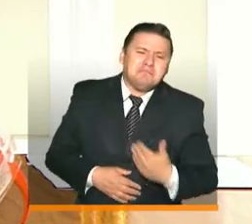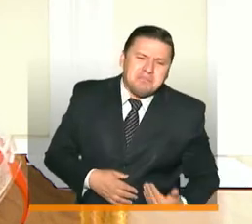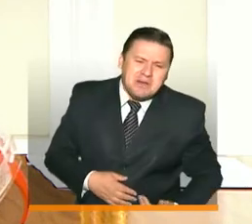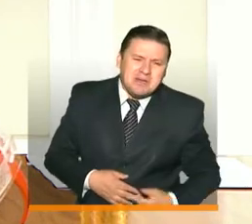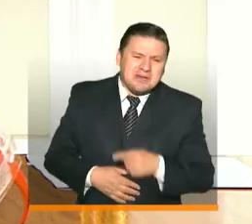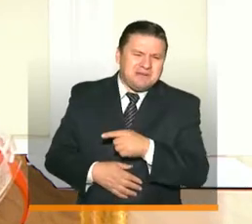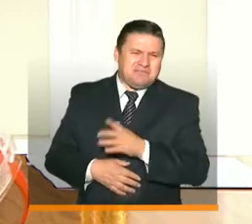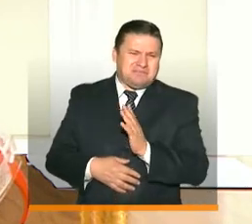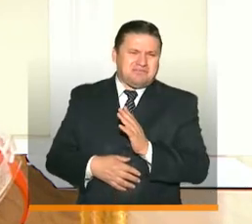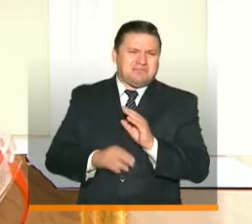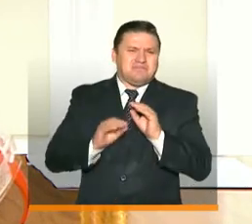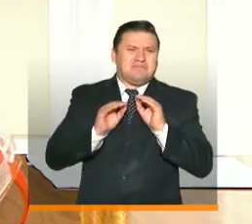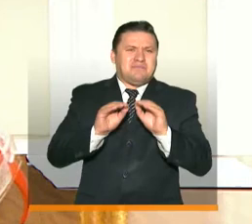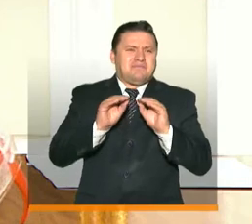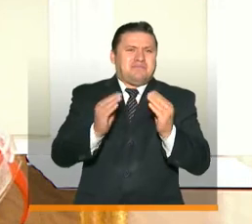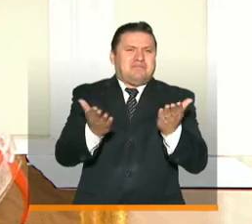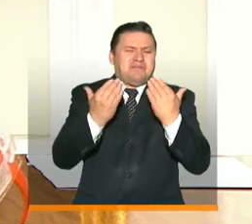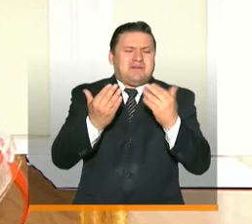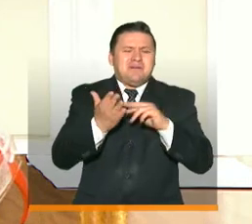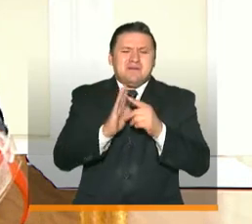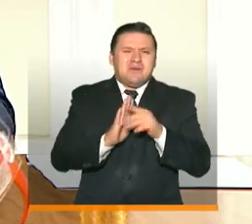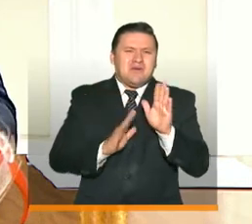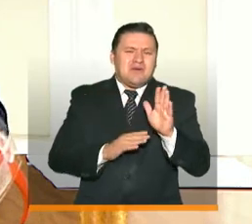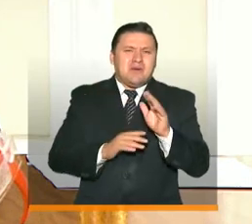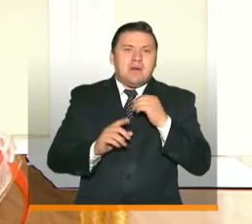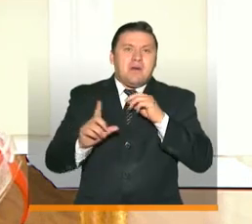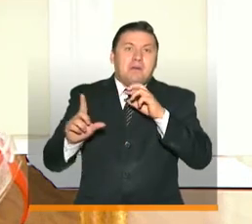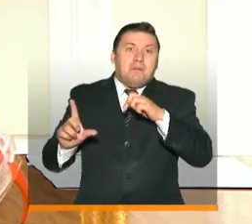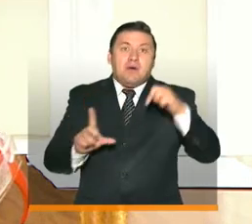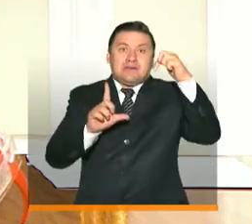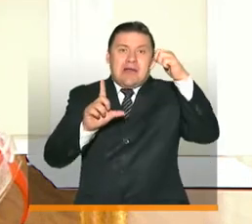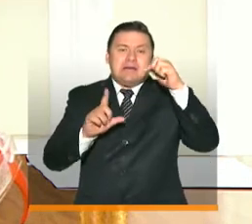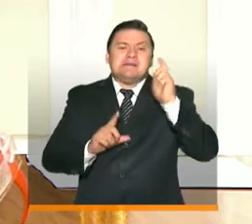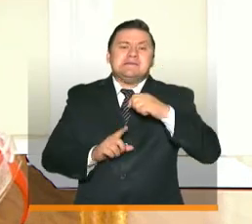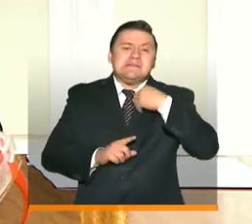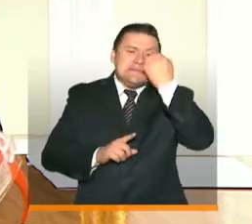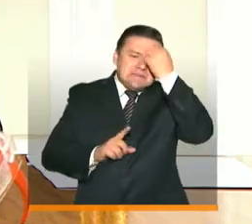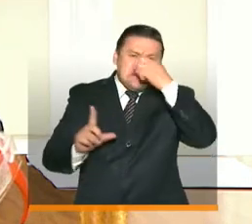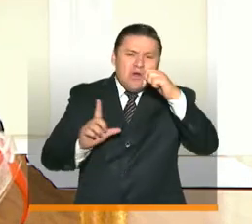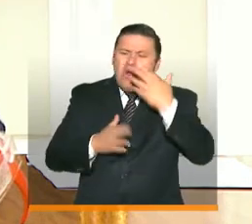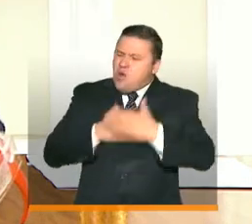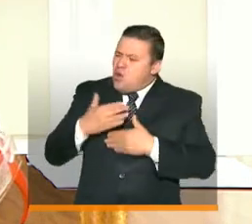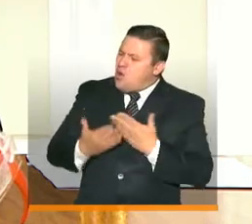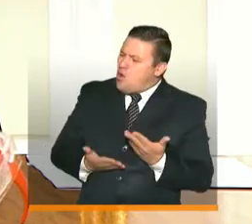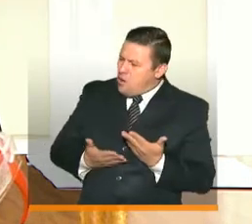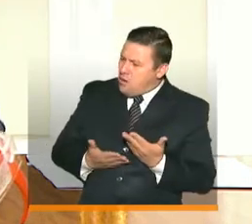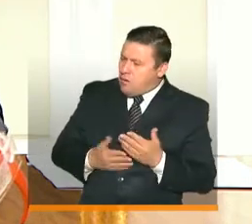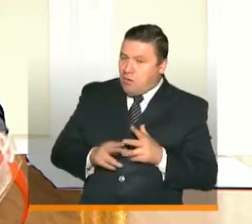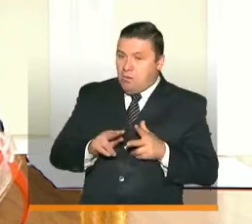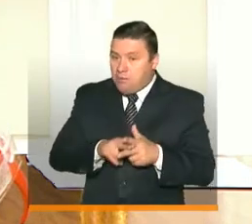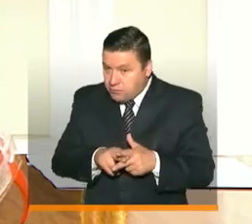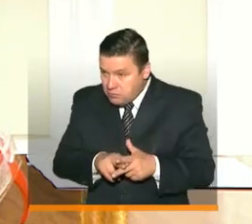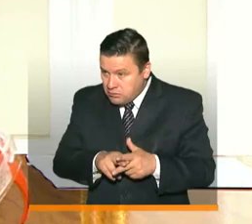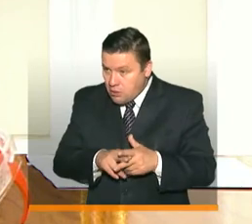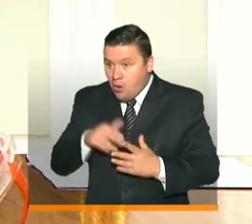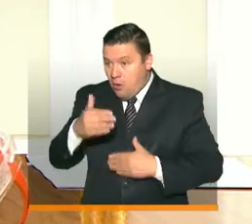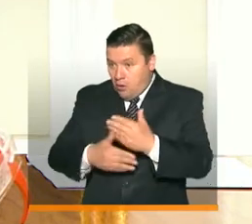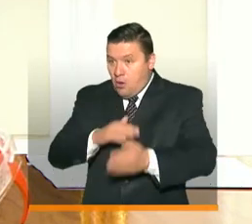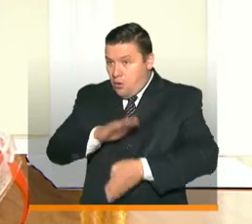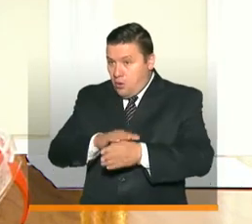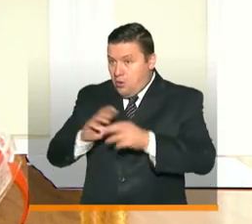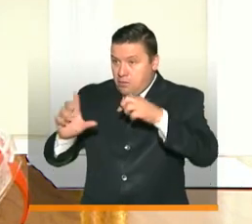ese programa de convocatorias para los posgrados de muchos maestros, ¿cómo va? ¿Se va a detener? ¿Va a avanzar en el